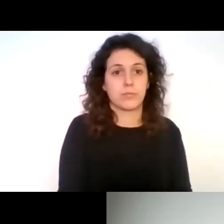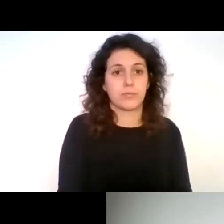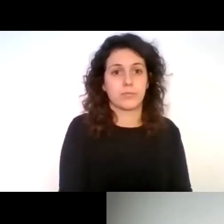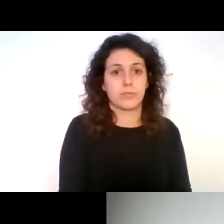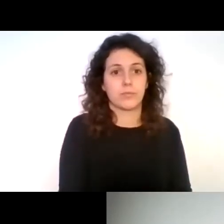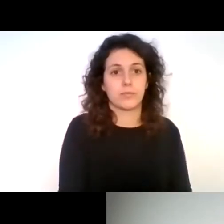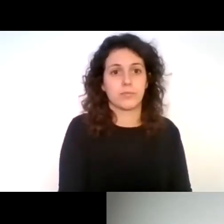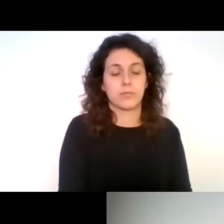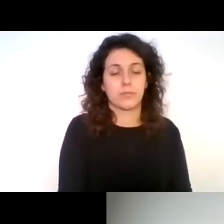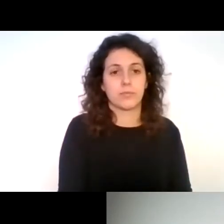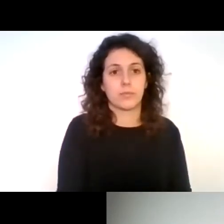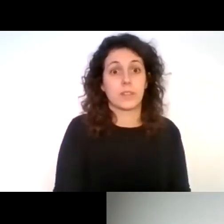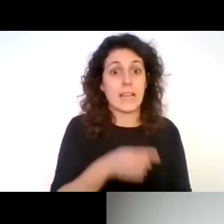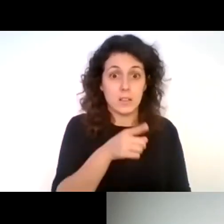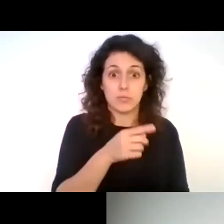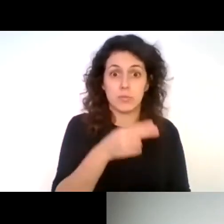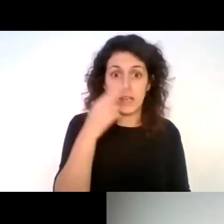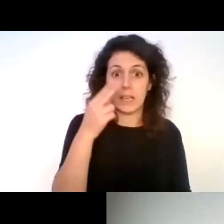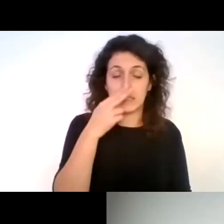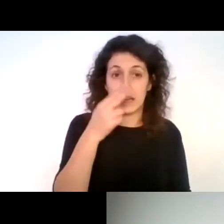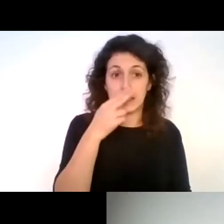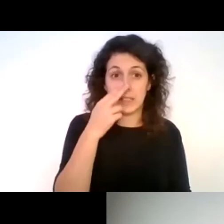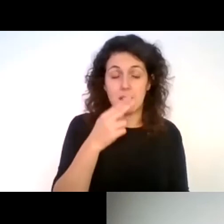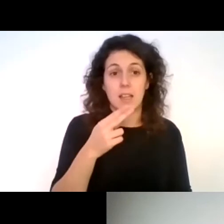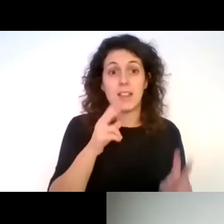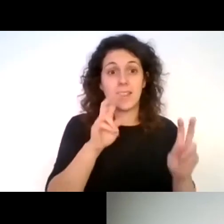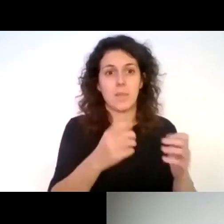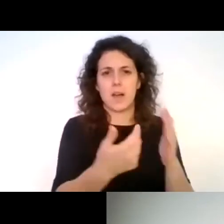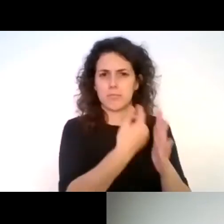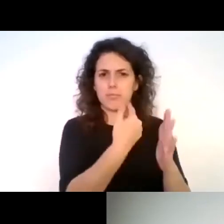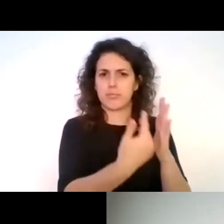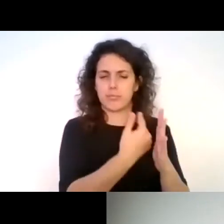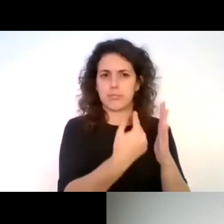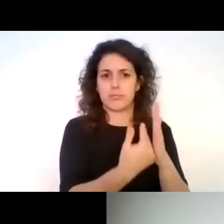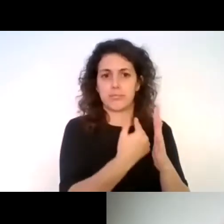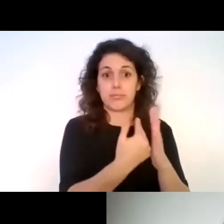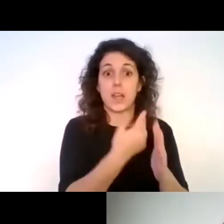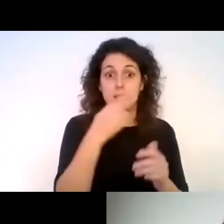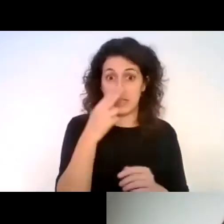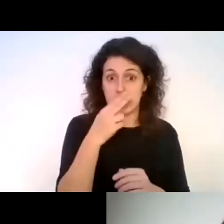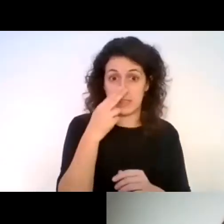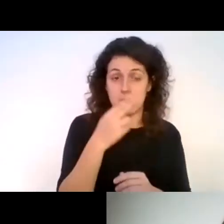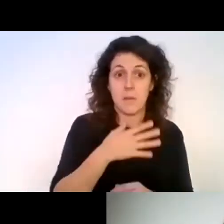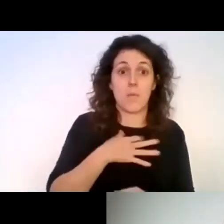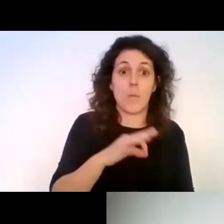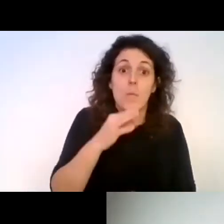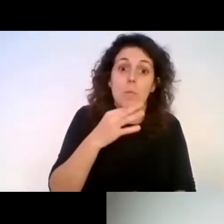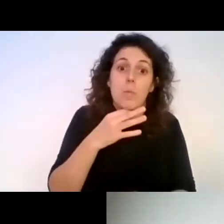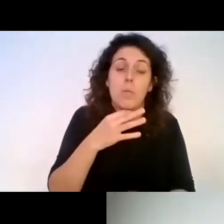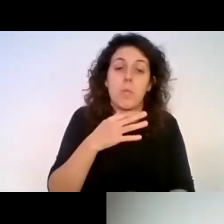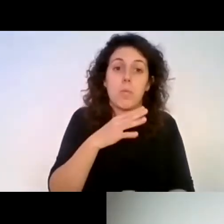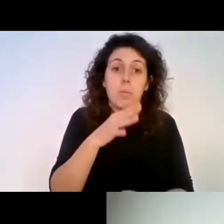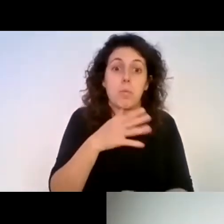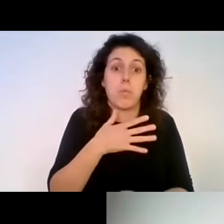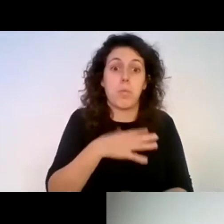para empezar? Esto es interesante, no solo que nos lo describas, porque quizá alguien que nos